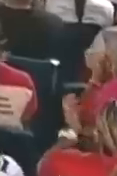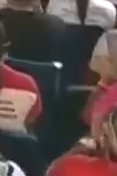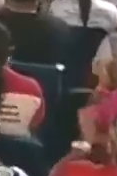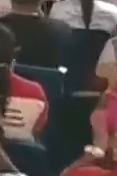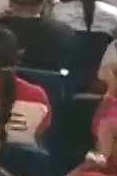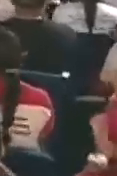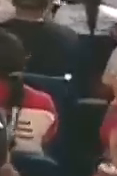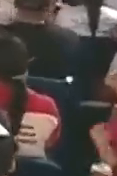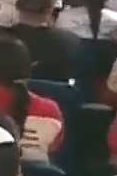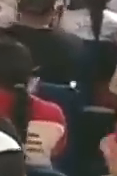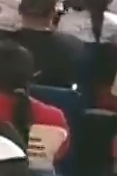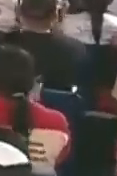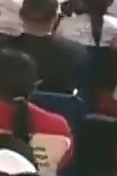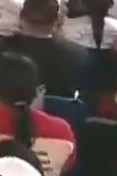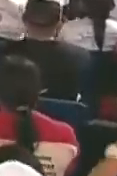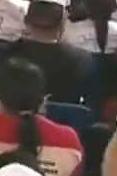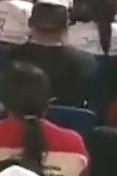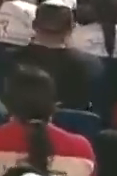¡Que viva la patria!